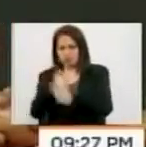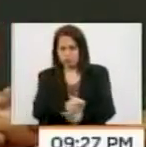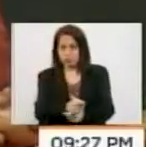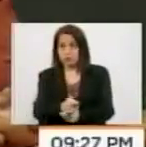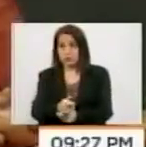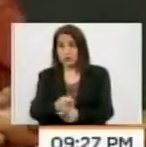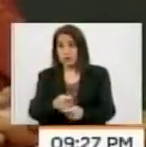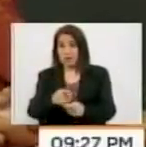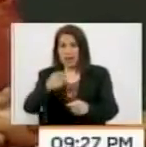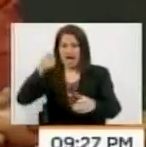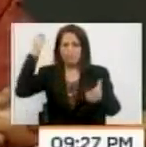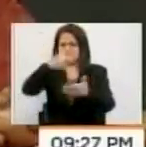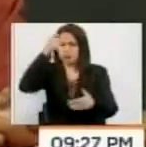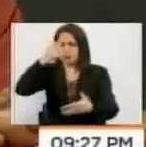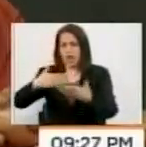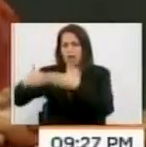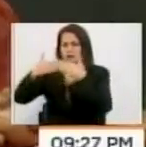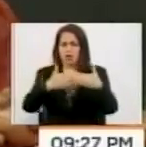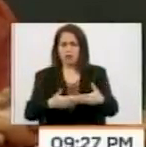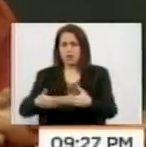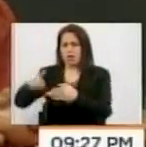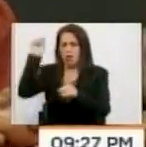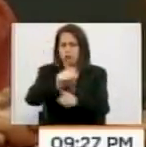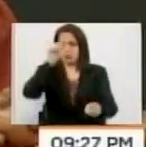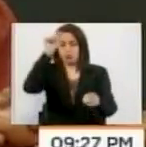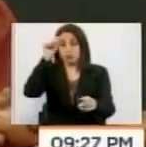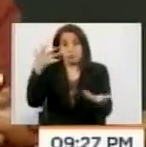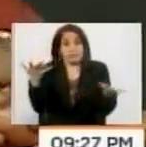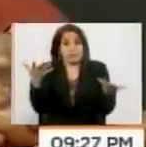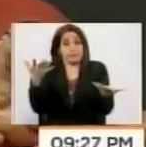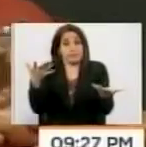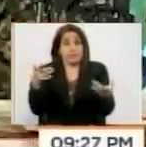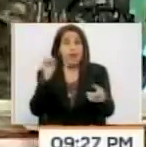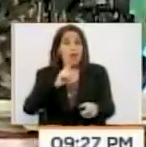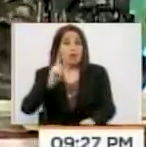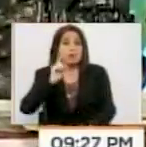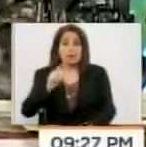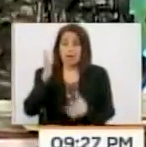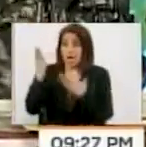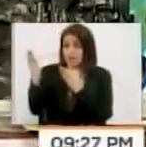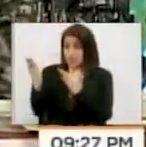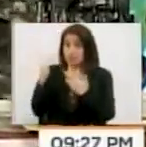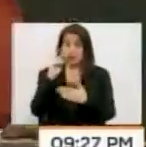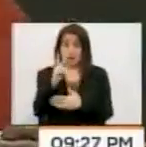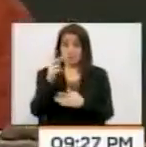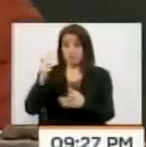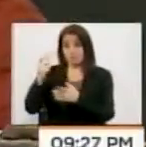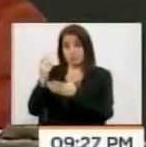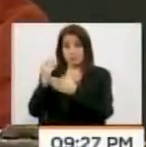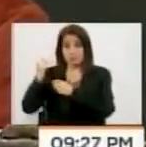por la cabezota al imperialismo, pues, y a la mentira y a la manipulación. Y aquí está el mazo, mira.